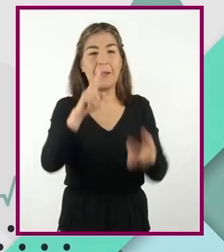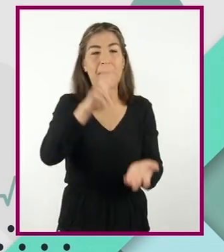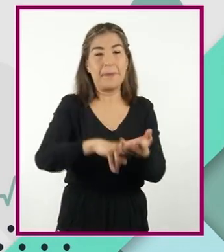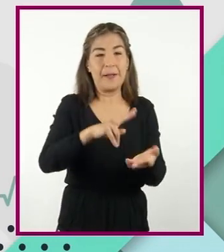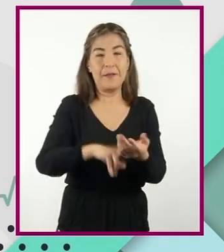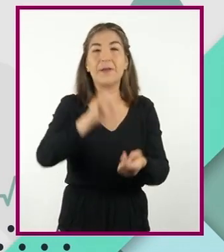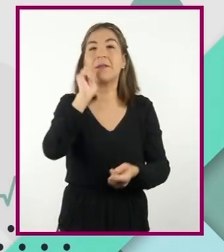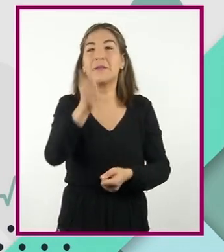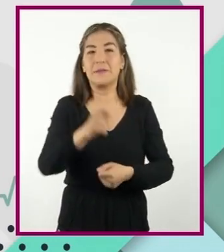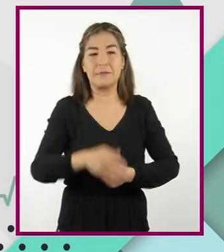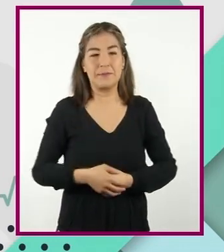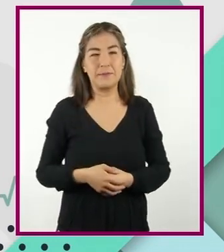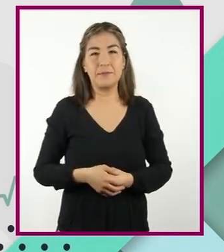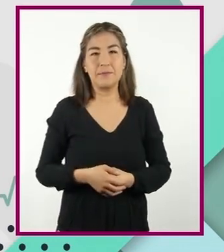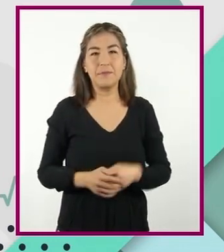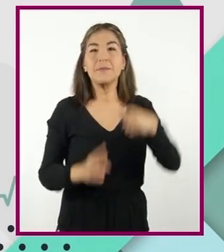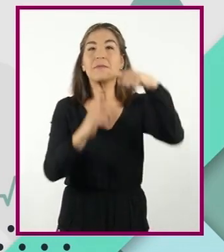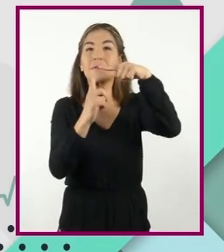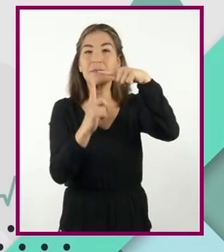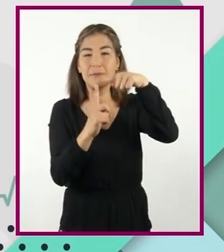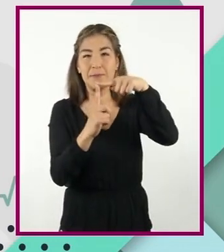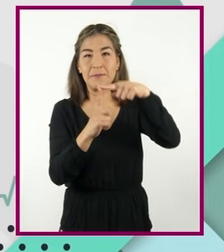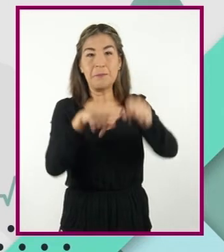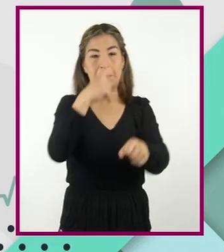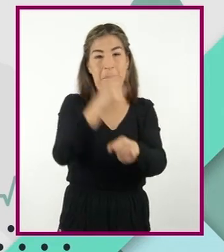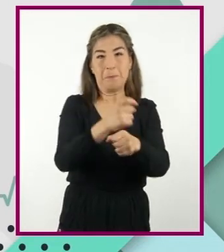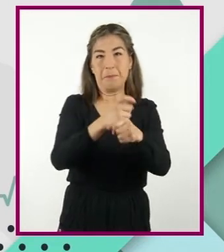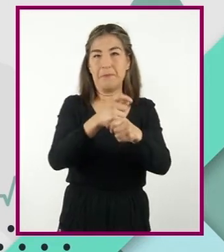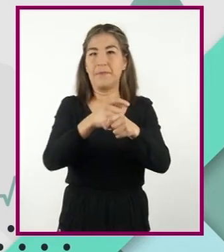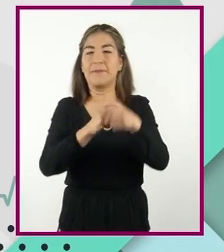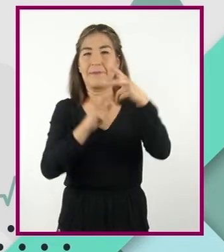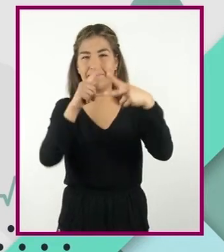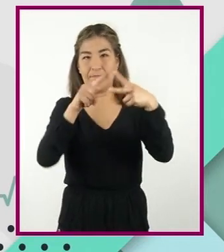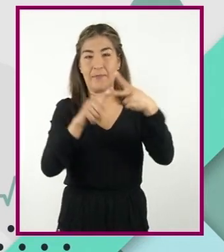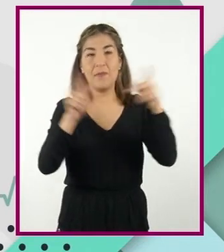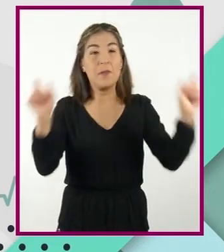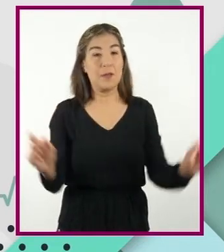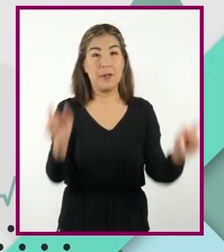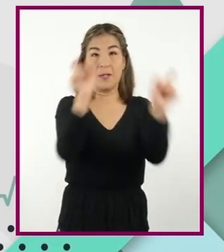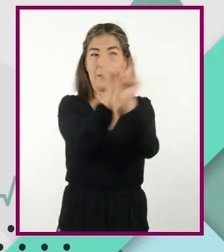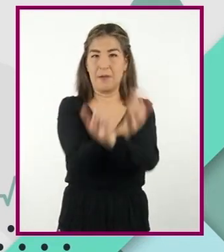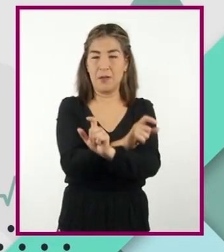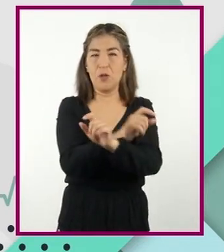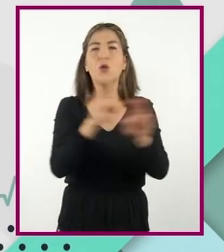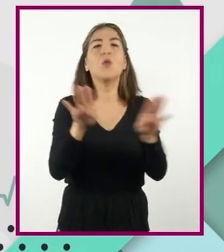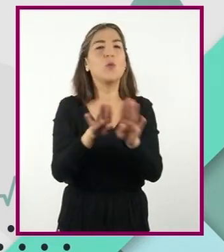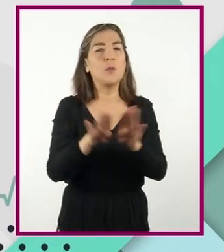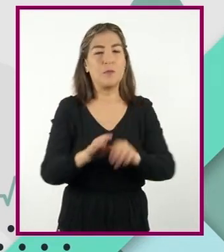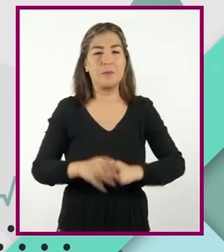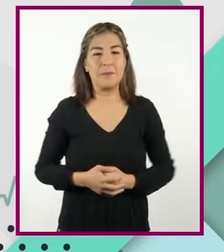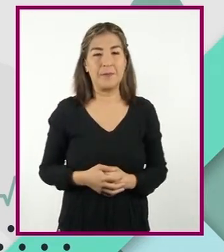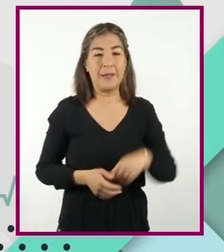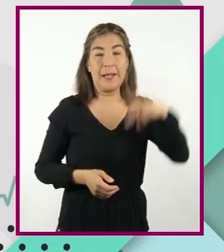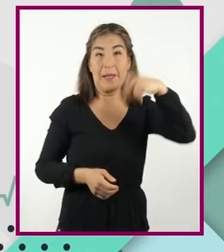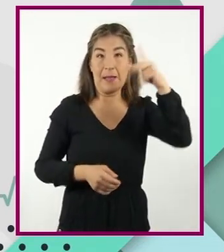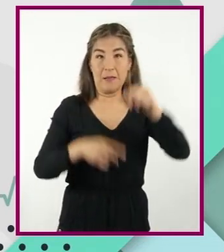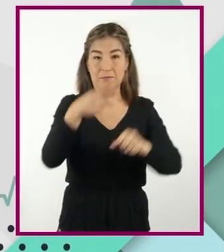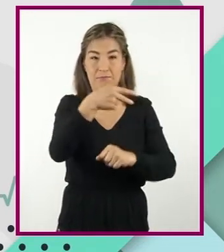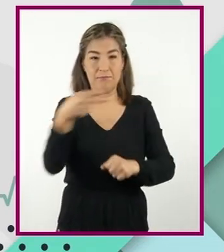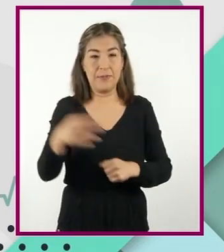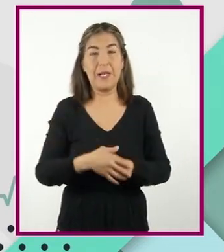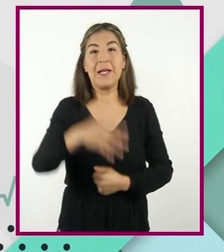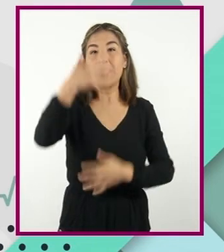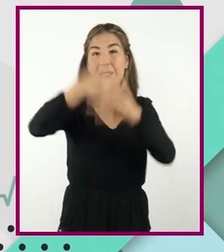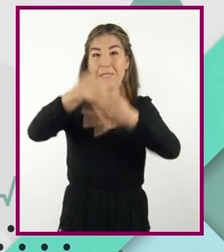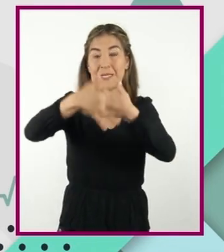magnitud entre el valor de la primera magnitud. Sustituyendo en la fórmula, K es igual a